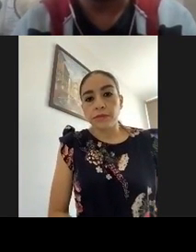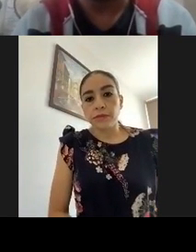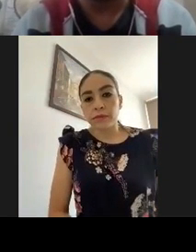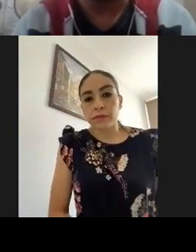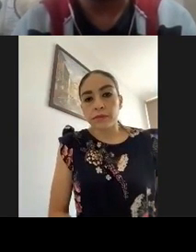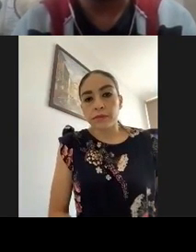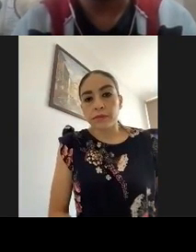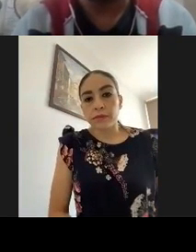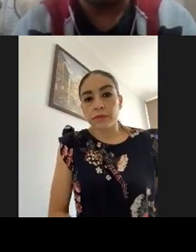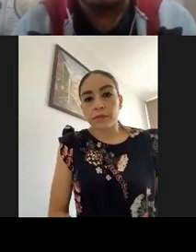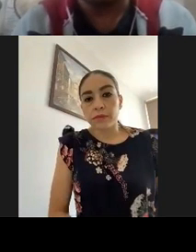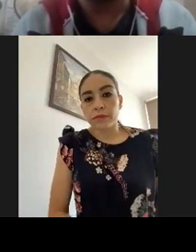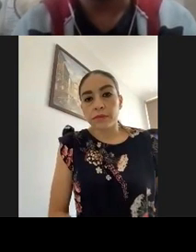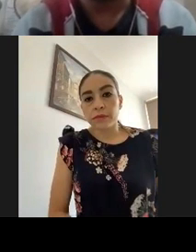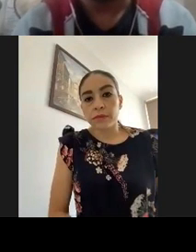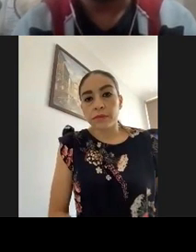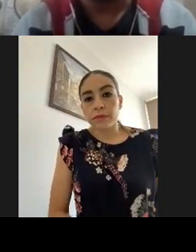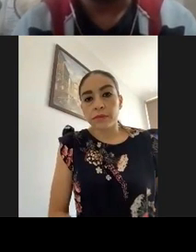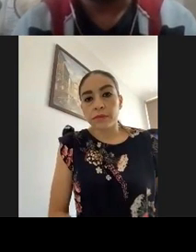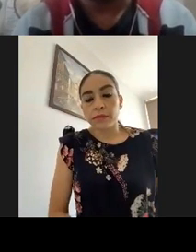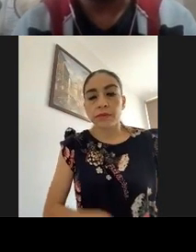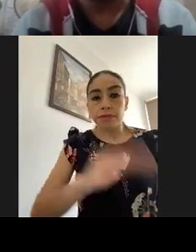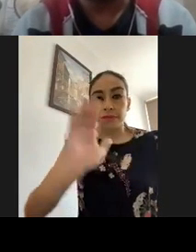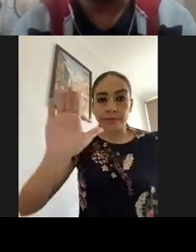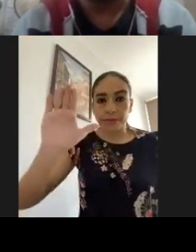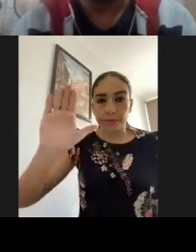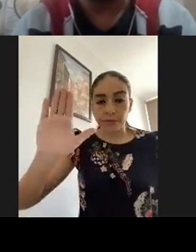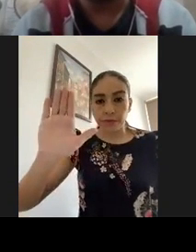Aline y Alejandro, si lo tienen a bien, por favor, levantar su mano, por favor.